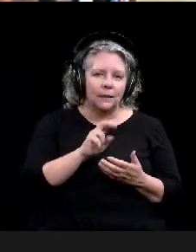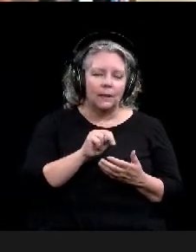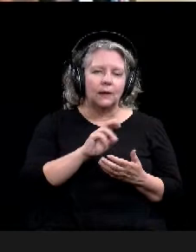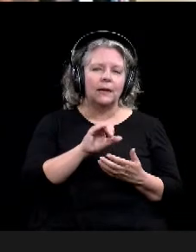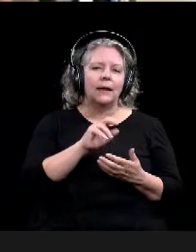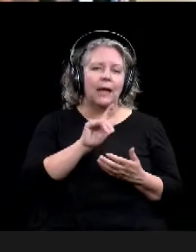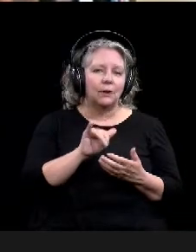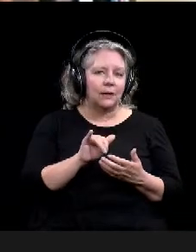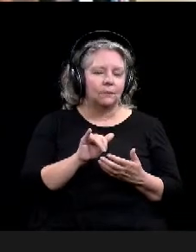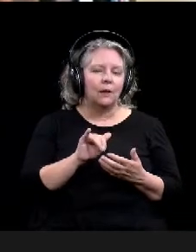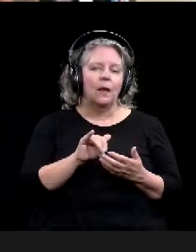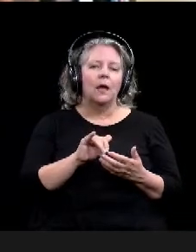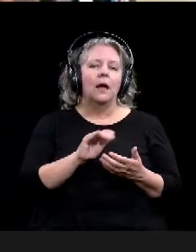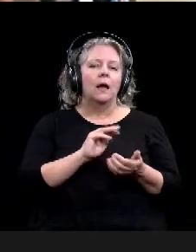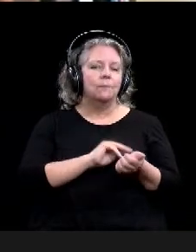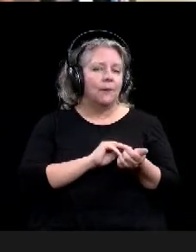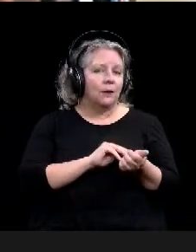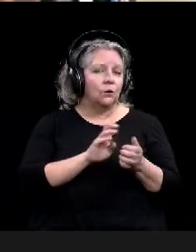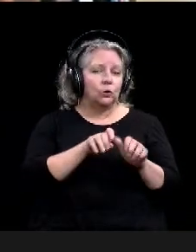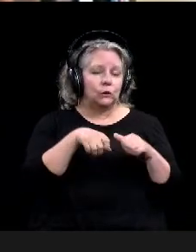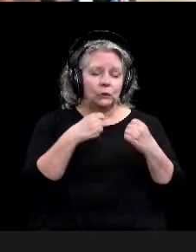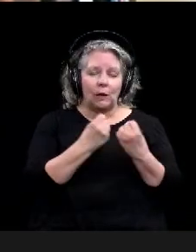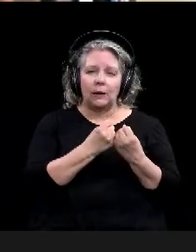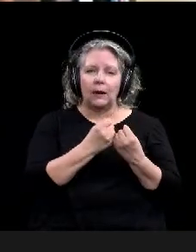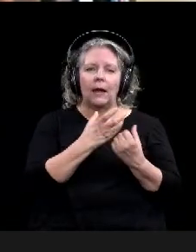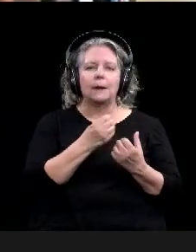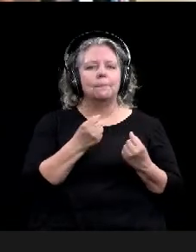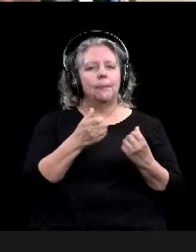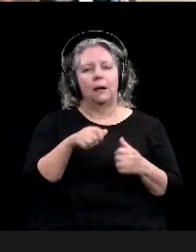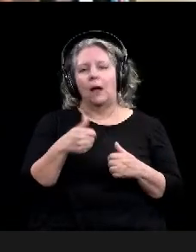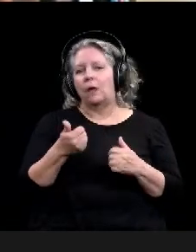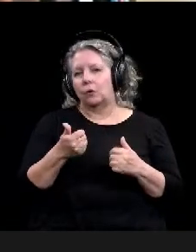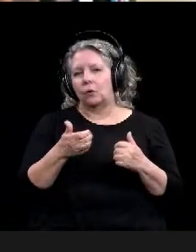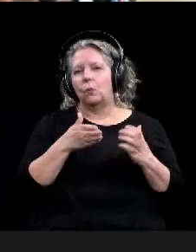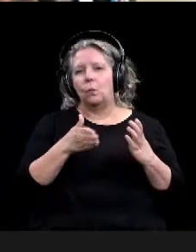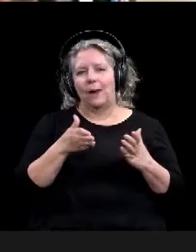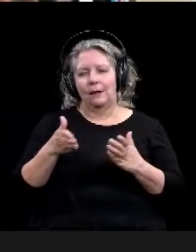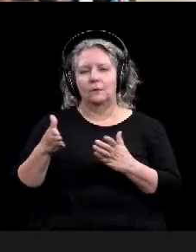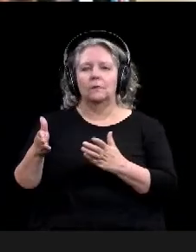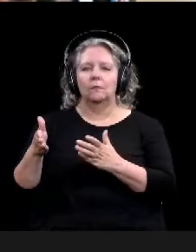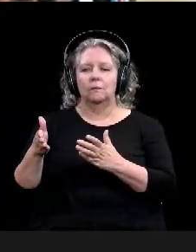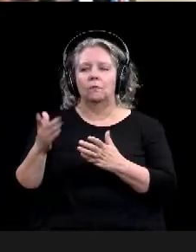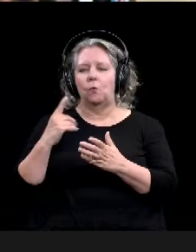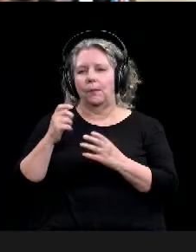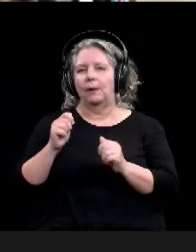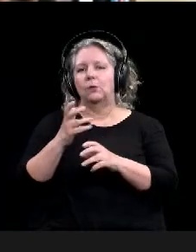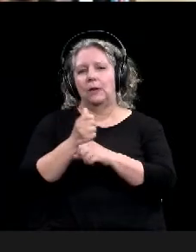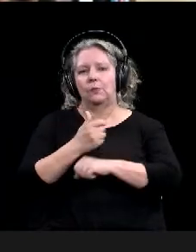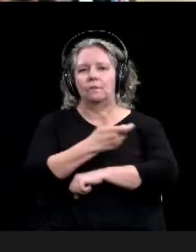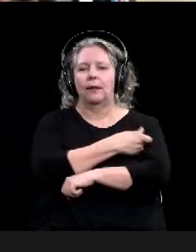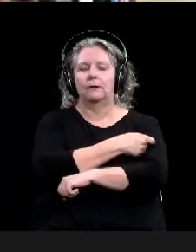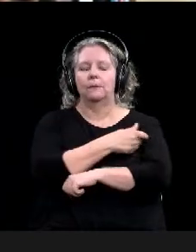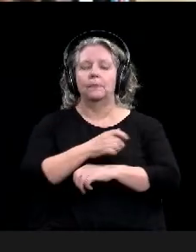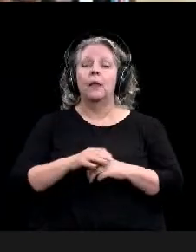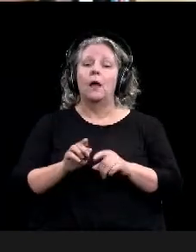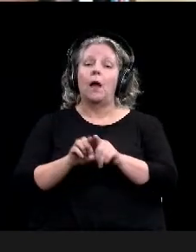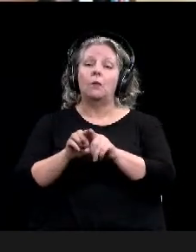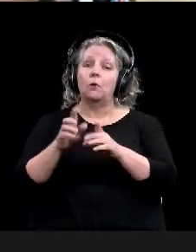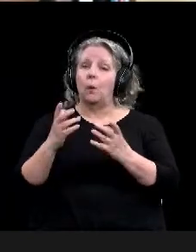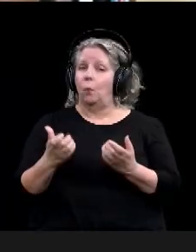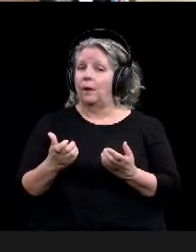muchos modos también que hemos tenido a dar estas vacunas sí quiero